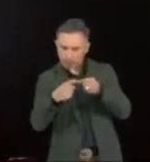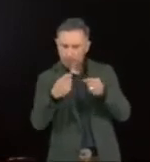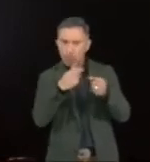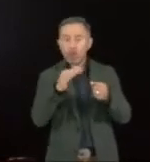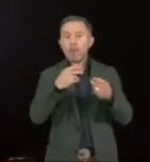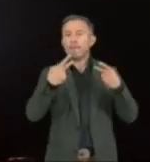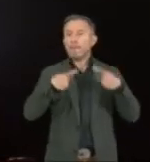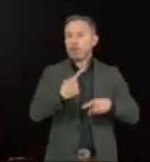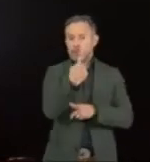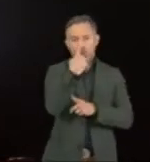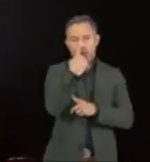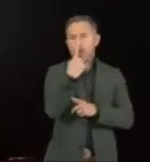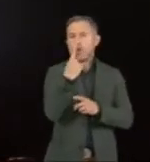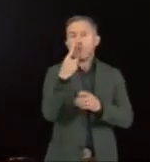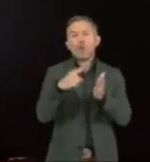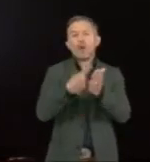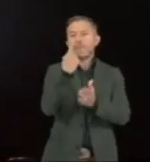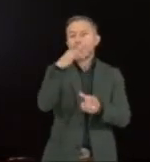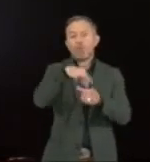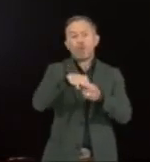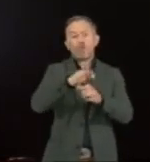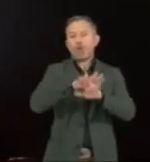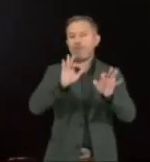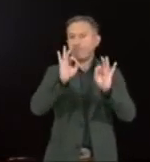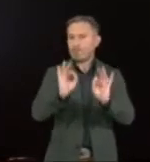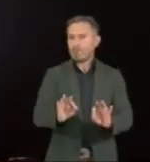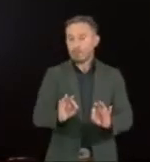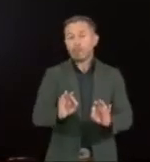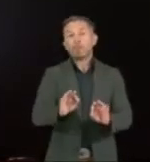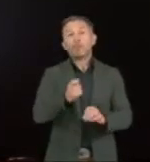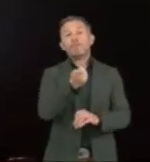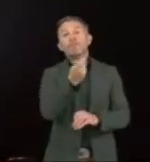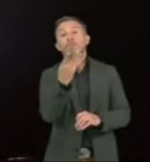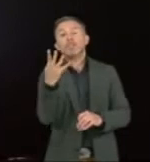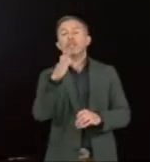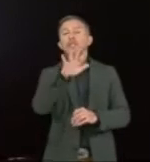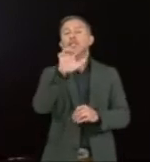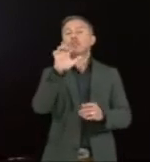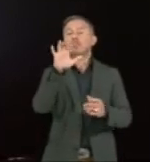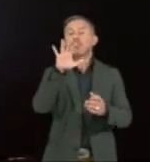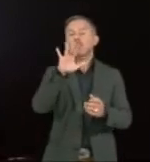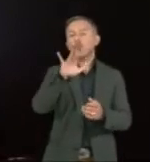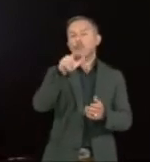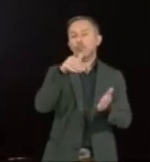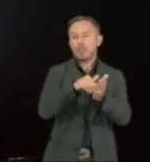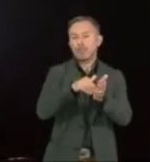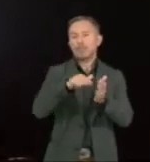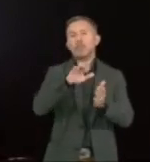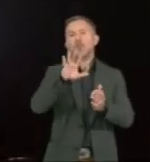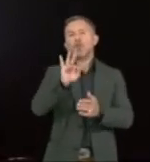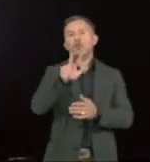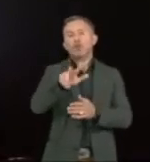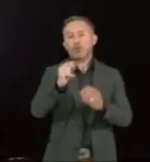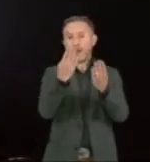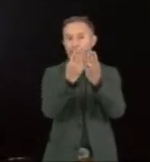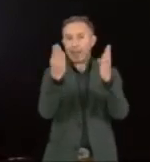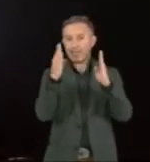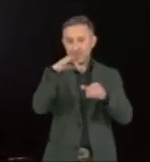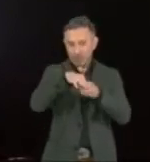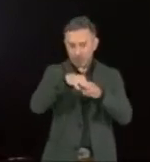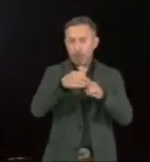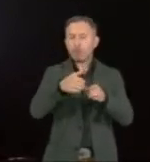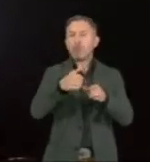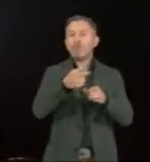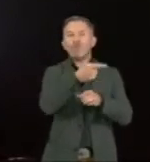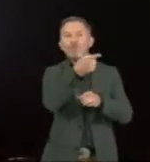un voto se hiciera realidad se instaló la totalidad de las 557 mil 448 casillas aprobadas el por